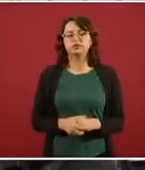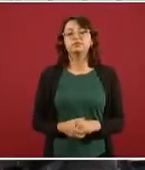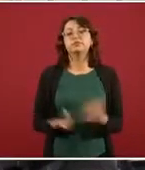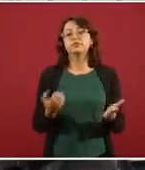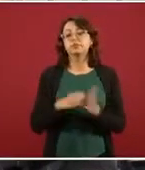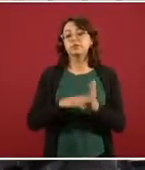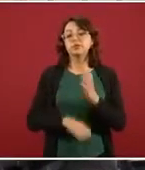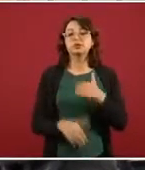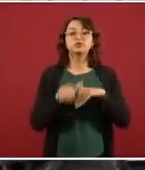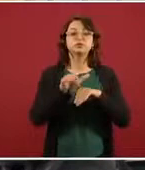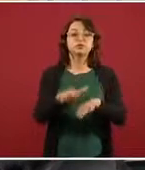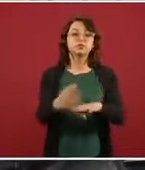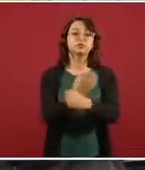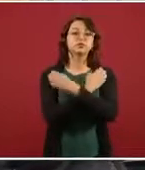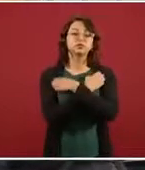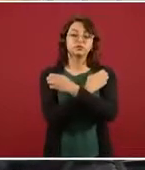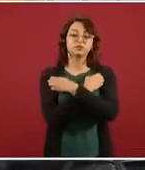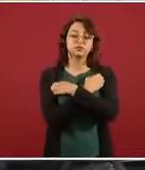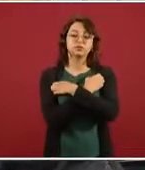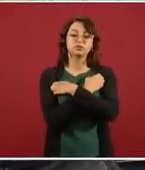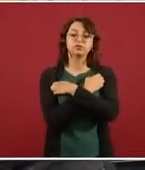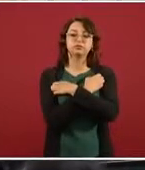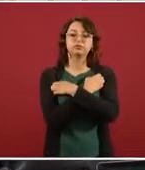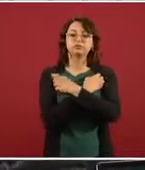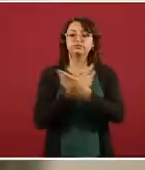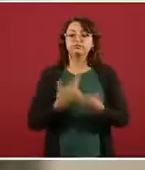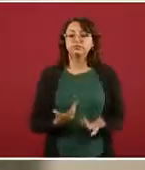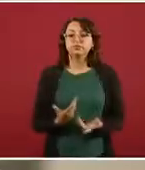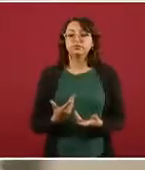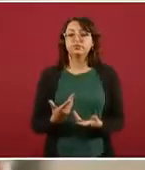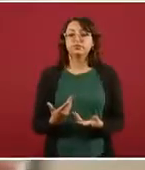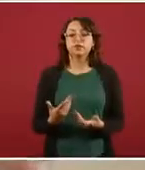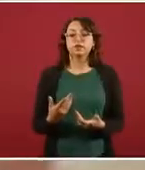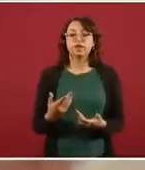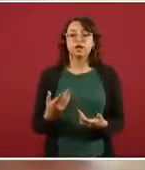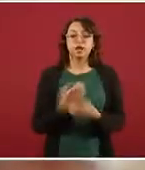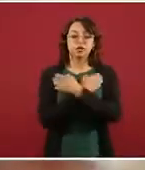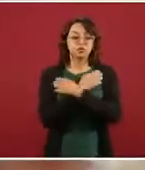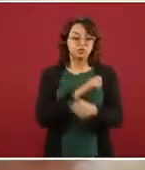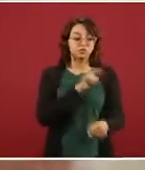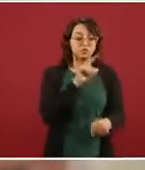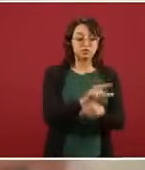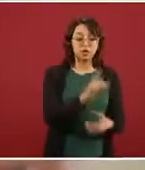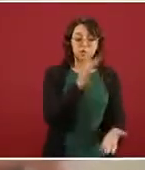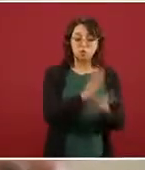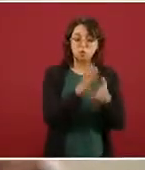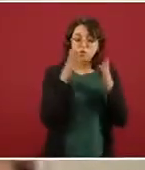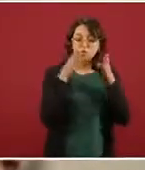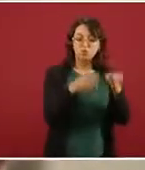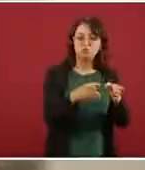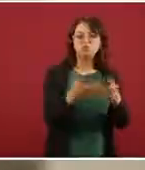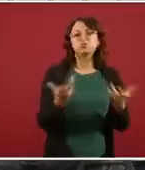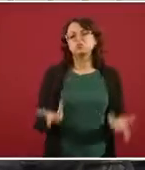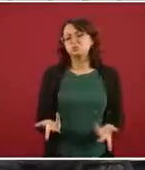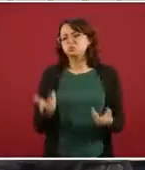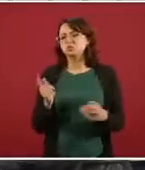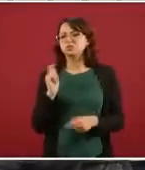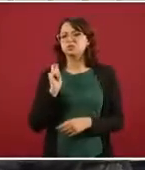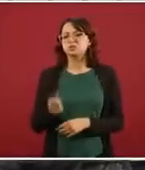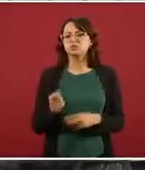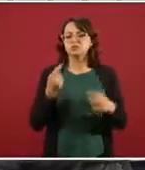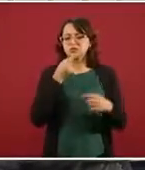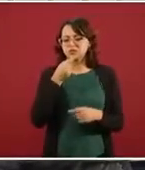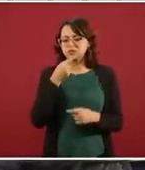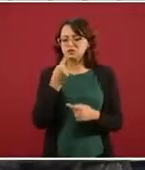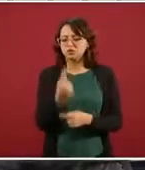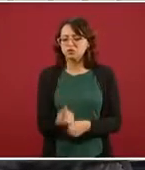de educación, no es la educación especial, sino la incorporación de un niño con discapacidad